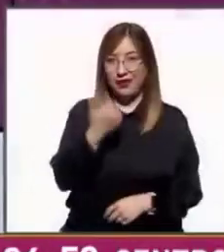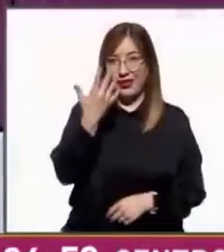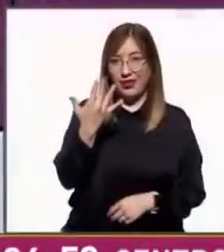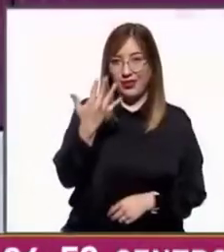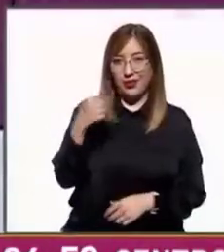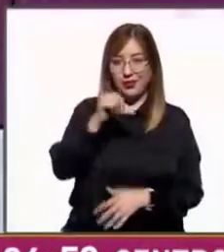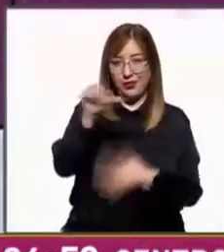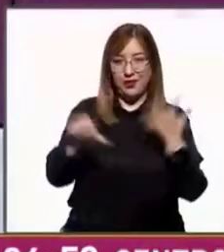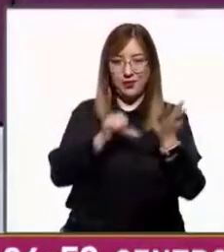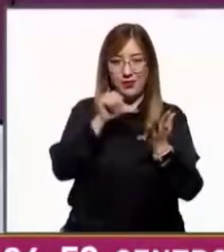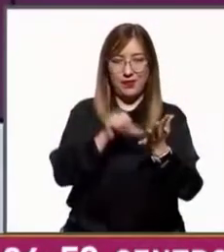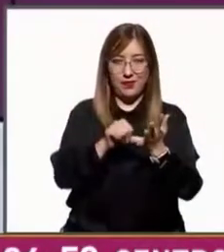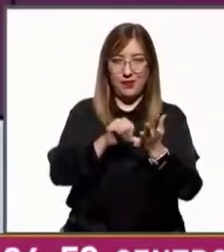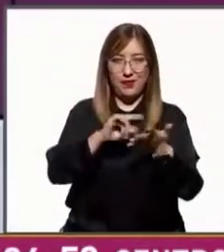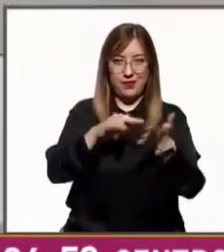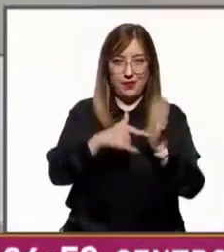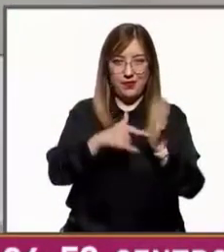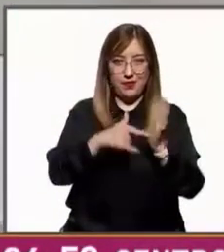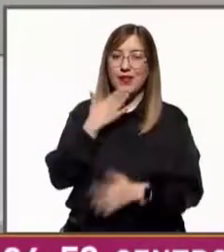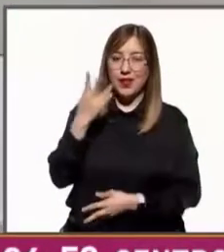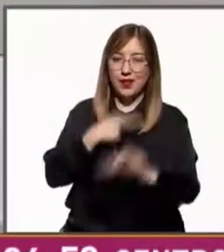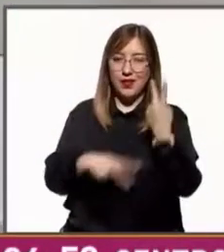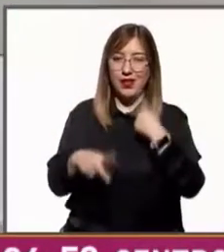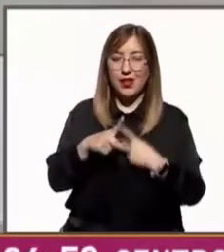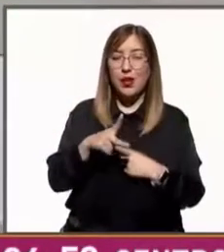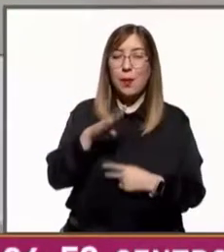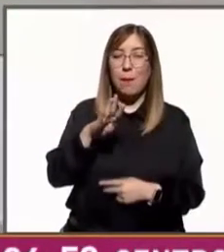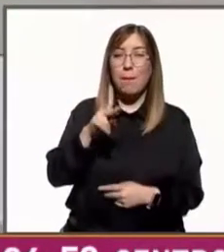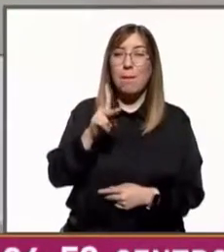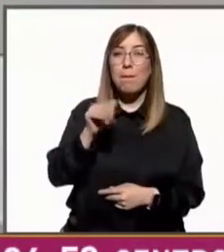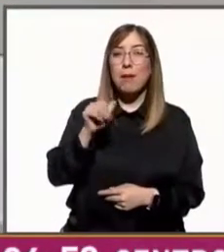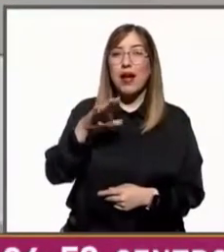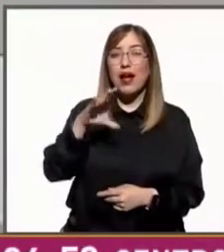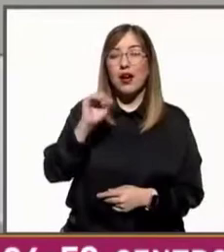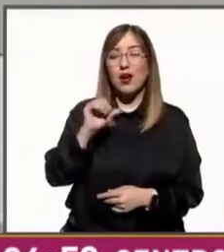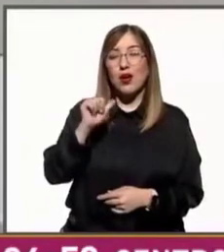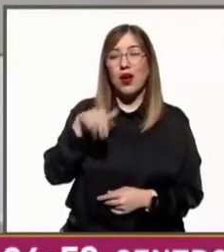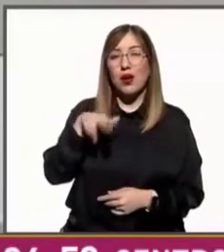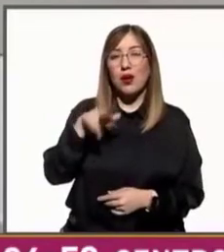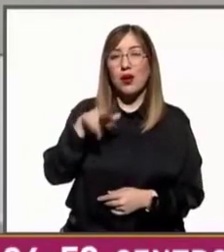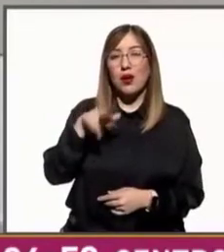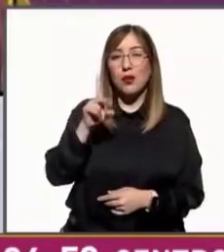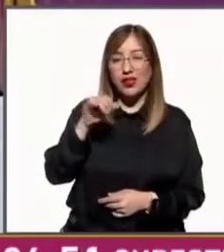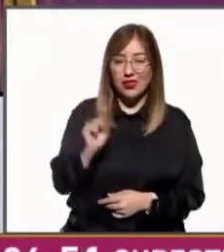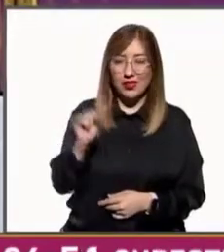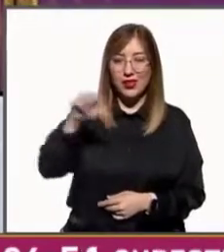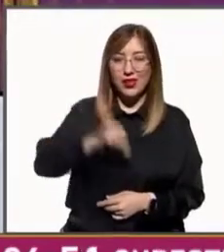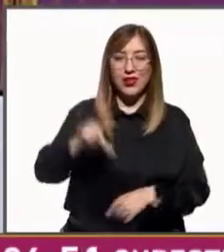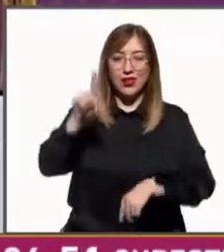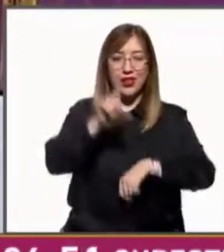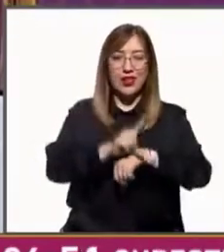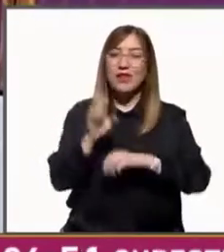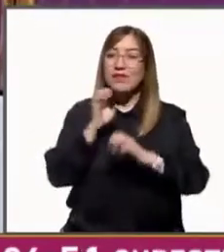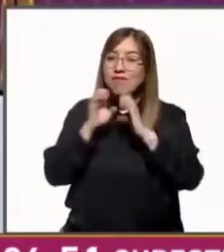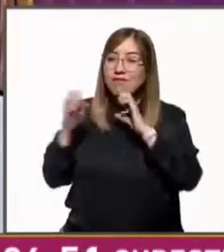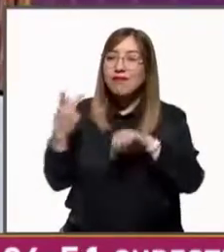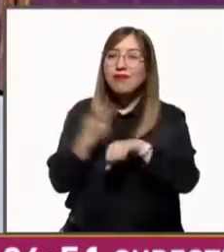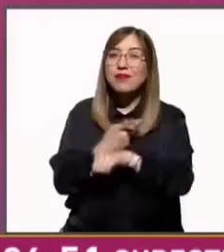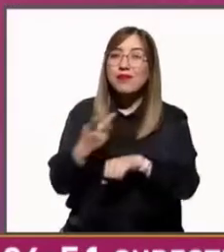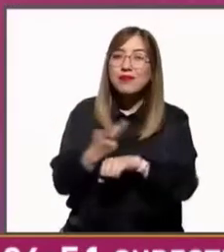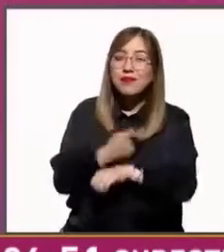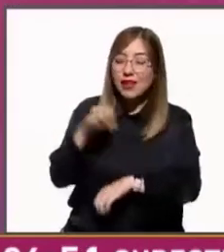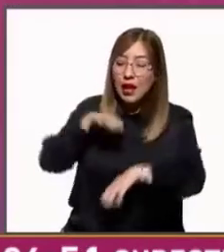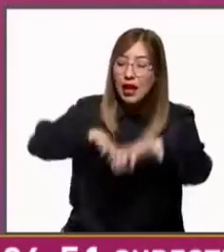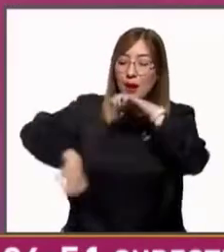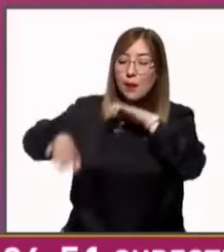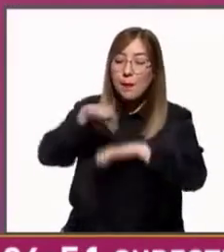del Centro. Bienvenido, Paco Abundis, ¿cómo estás? Muy bien. Buenos días. Lupita? Financiamiento a las empresas, nuestra encuesta del día de hoy. Cuéntanos, Paco. En tiempos